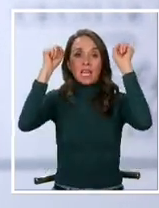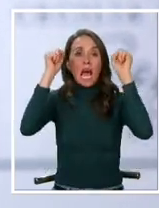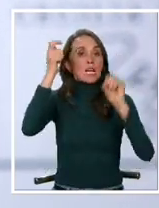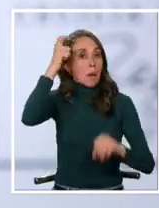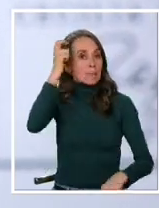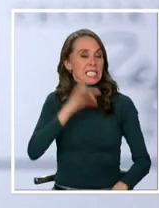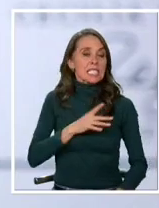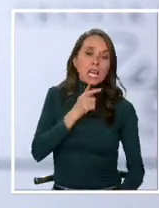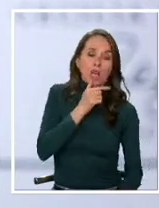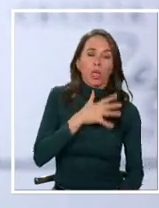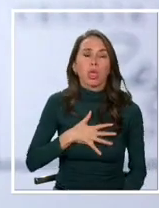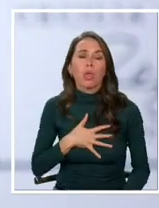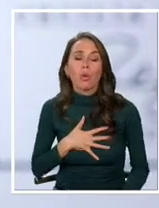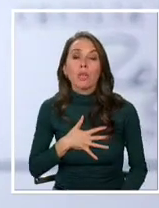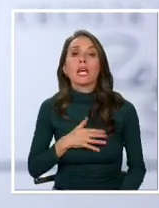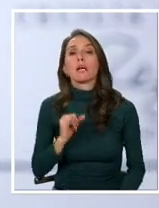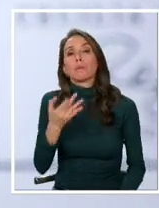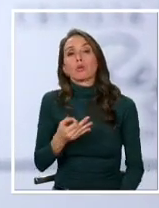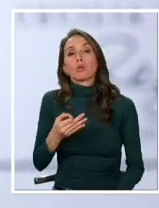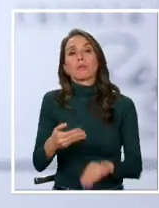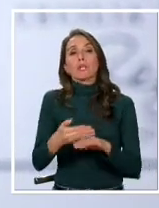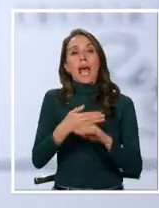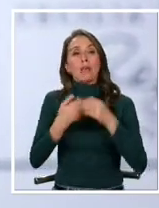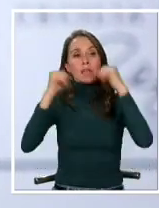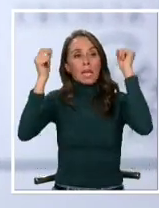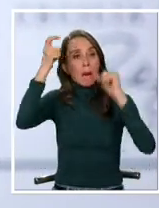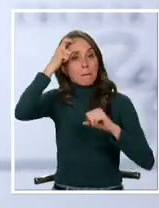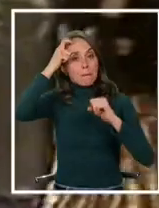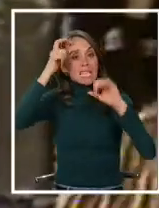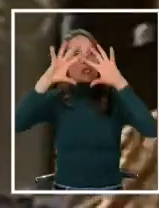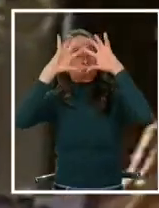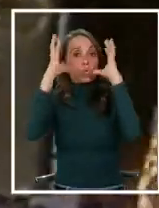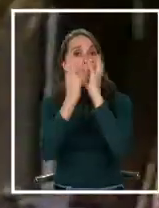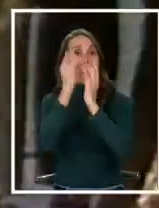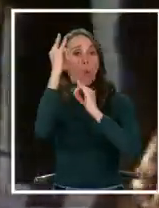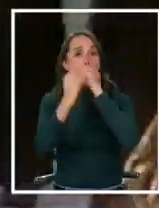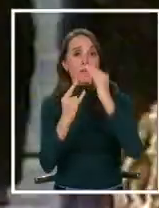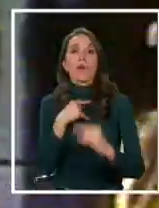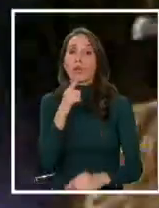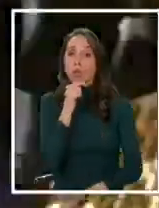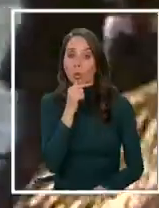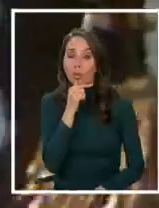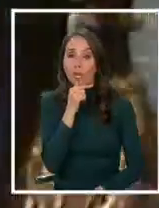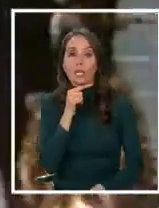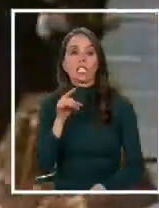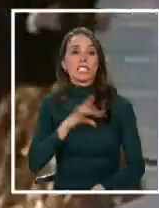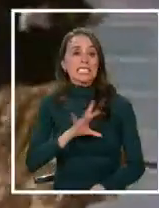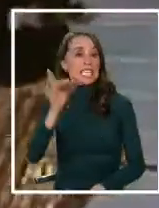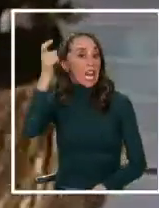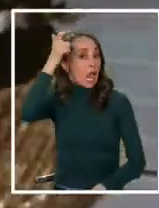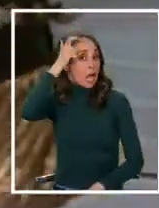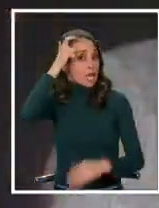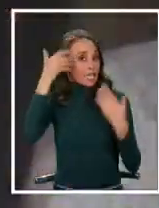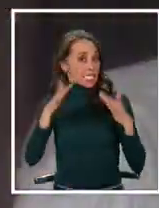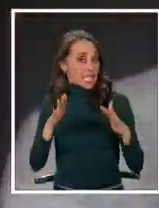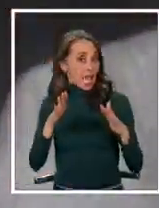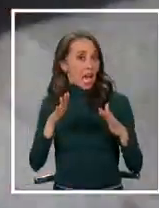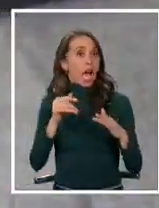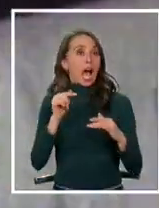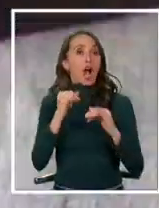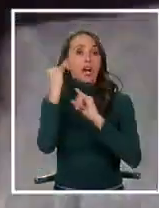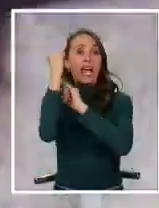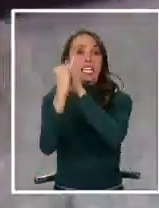chile y por supuesto que dudé antes de ganar el Miss Universo coronada nuestro país tenía ahora que enfrentar la justa